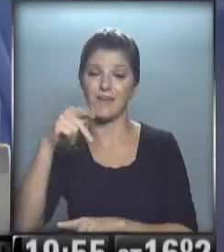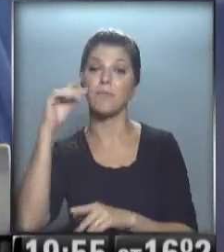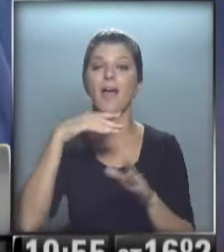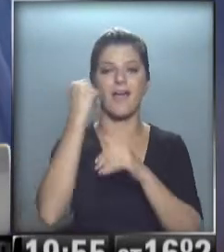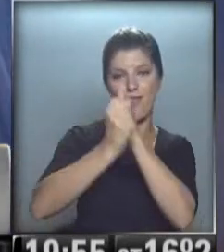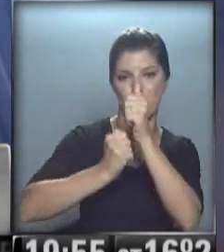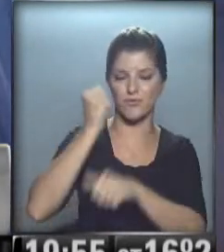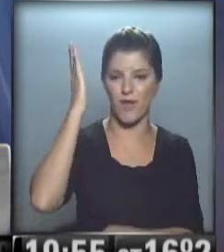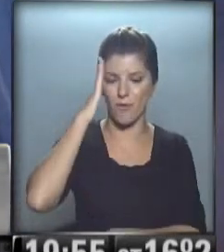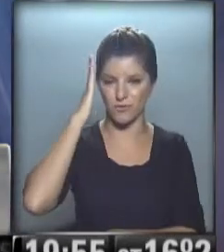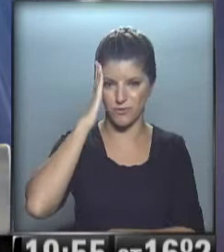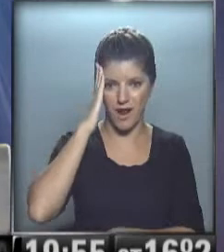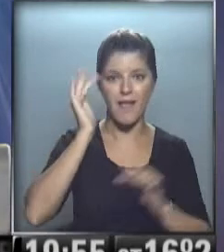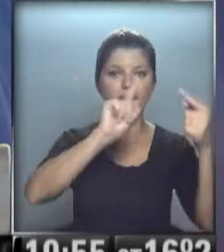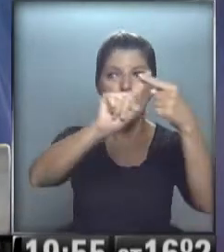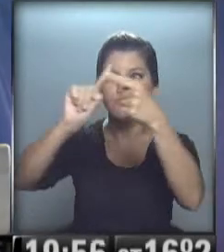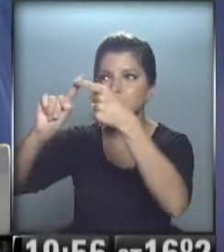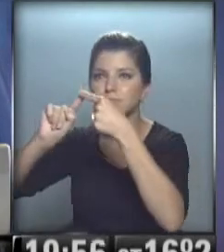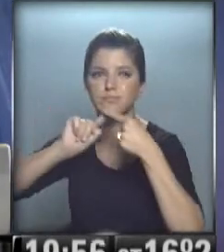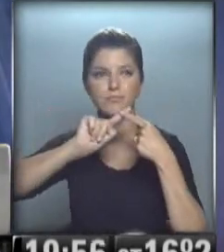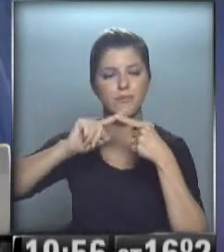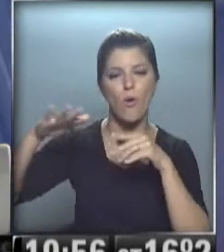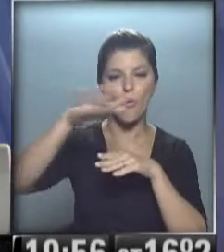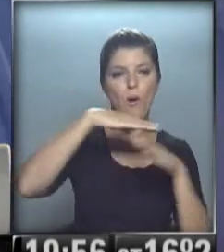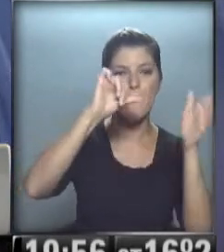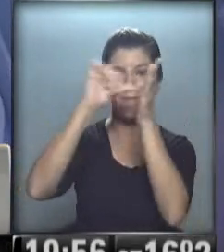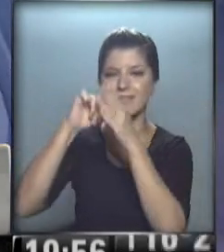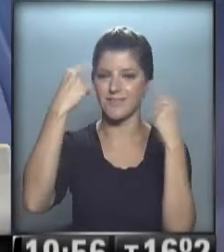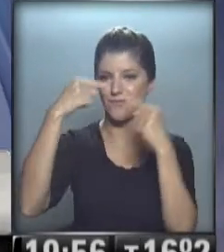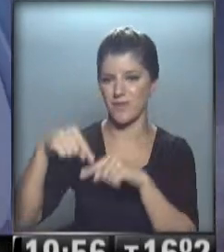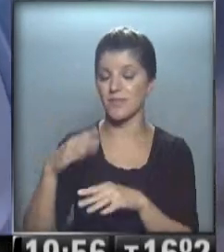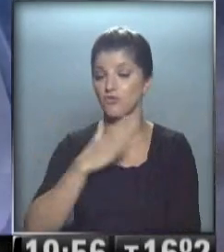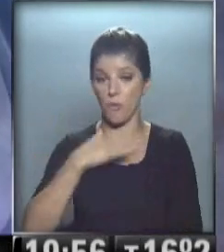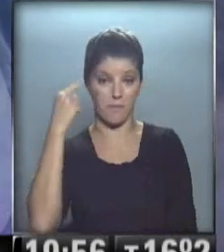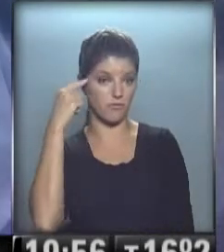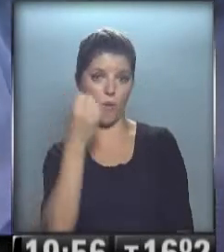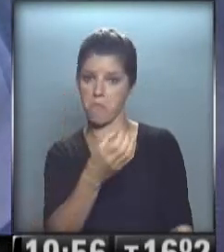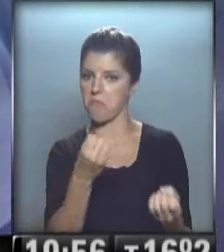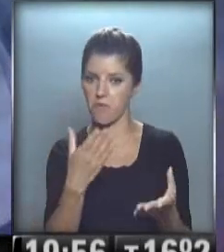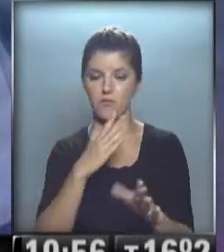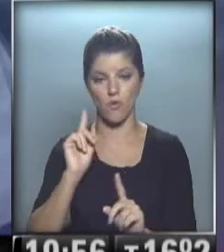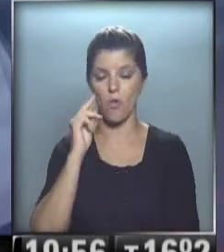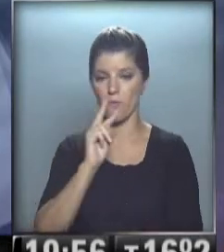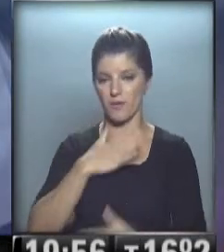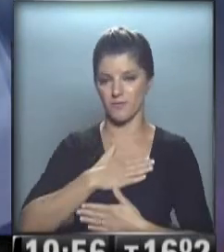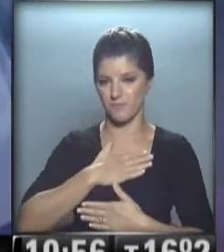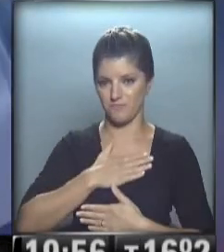empiece a interconectarse entre las diferentes regiones y países. Lo veo bien, la verdad que me dio alegría.